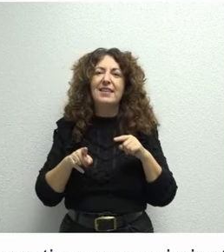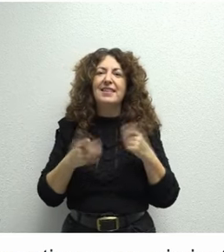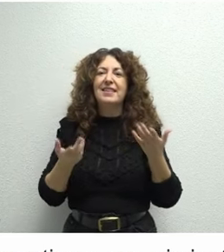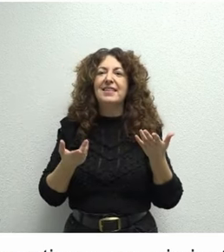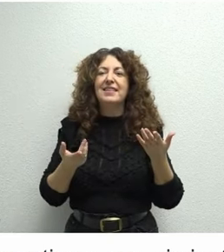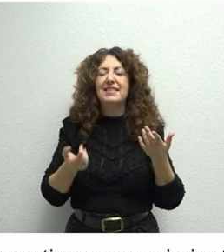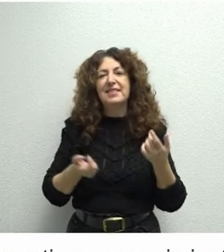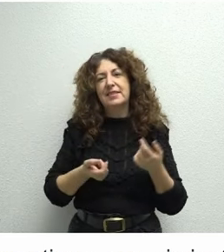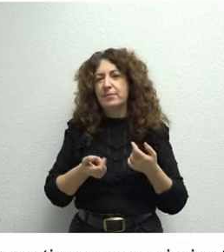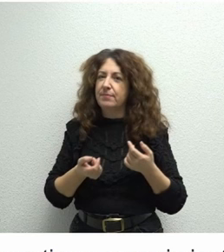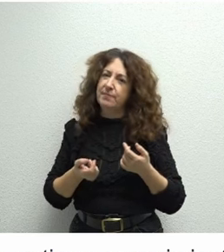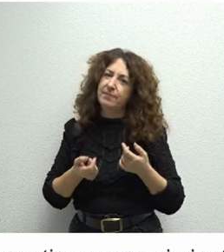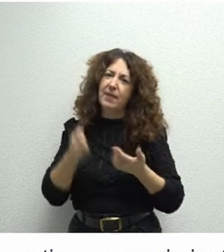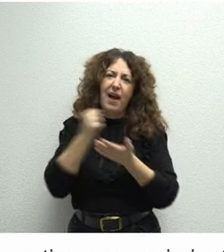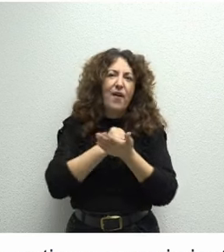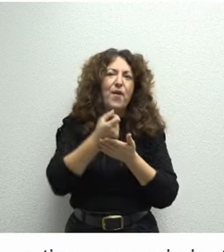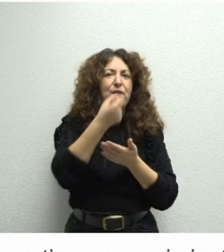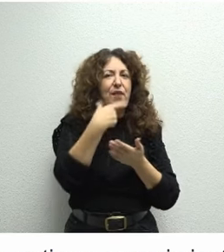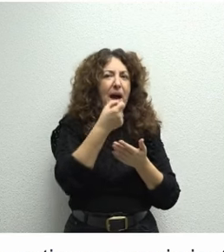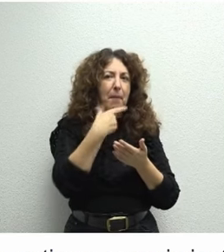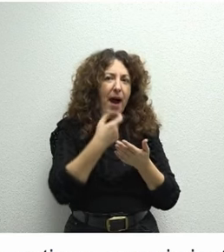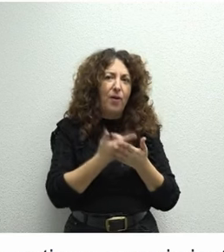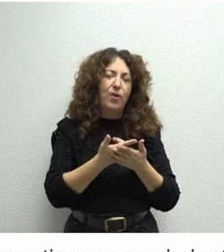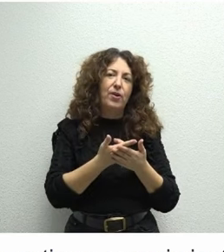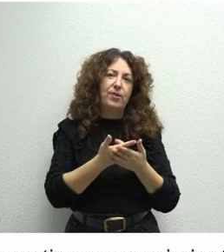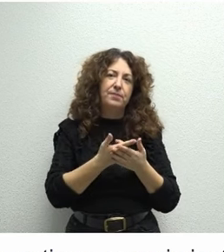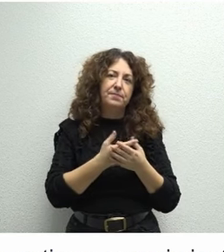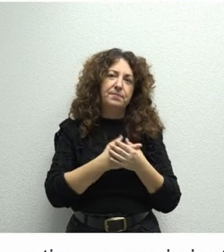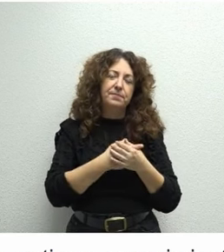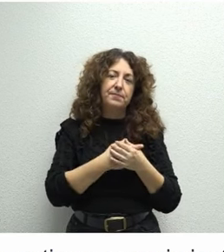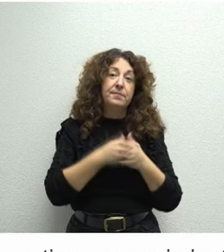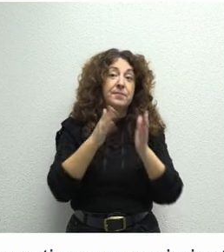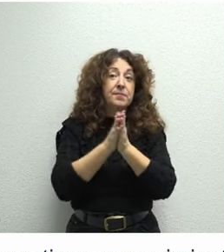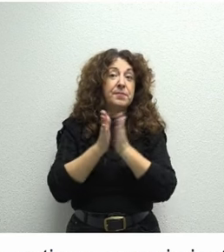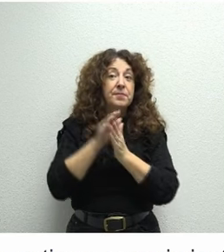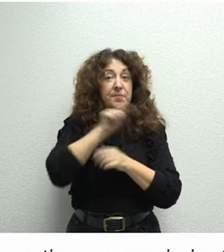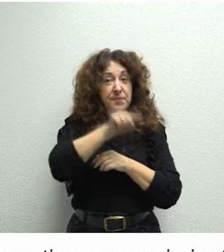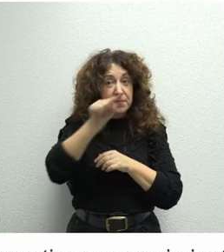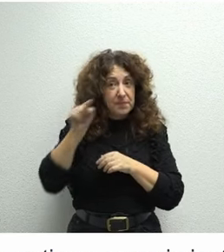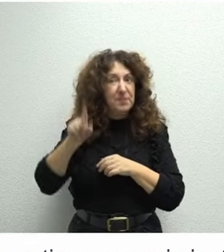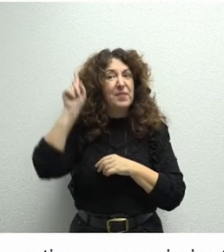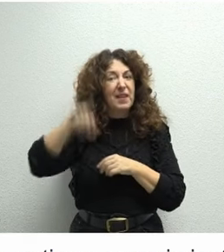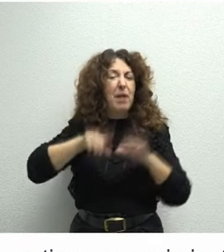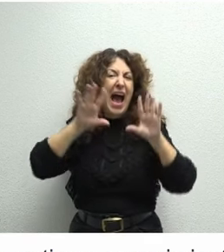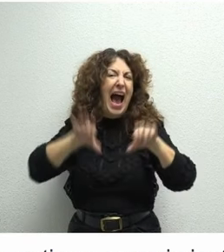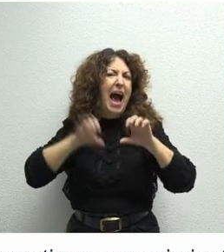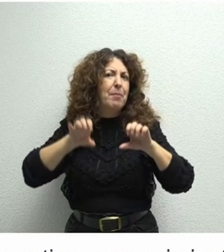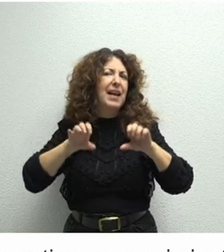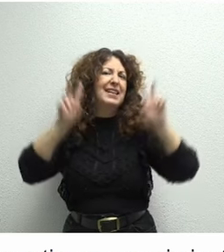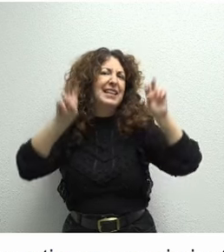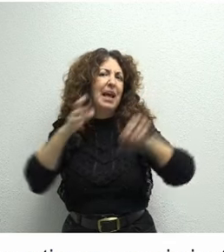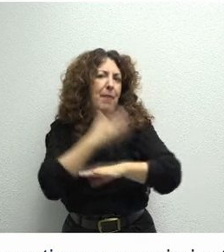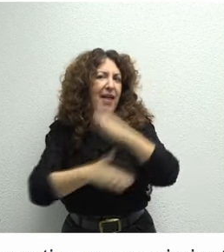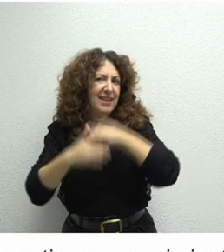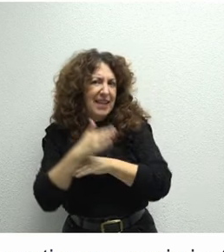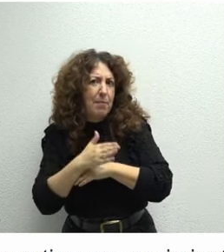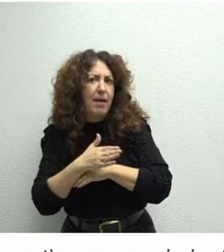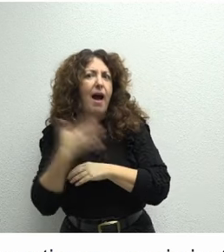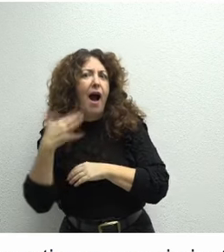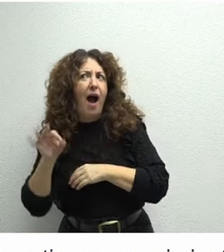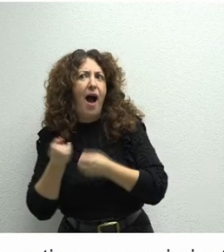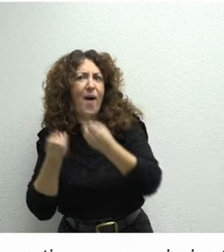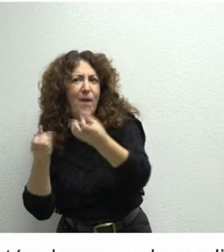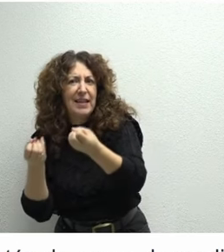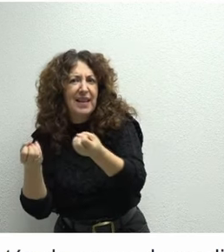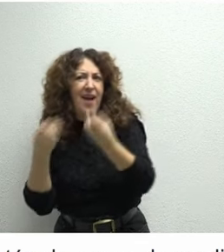de de farmacología de y y los compañeros han aprendido de discapacidad no estamos compartiendo conocimiento